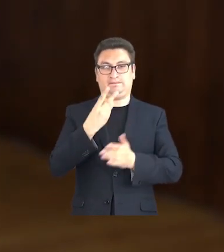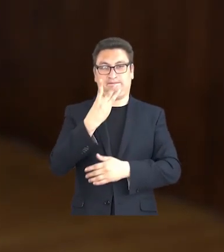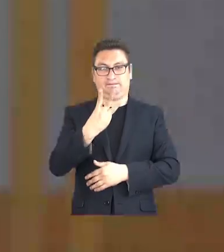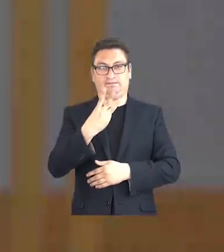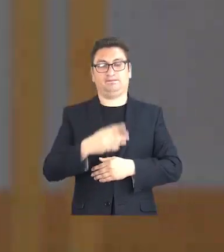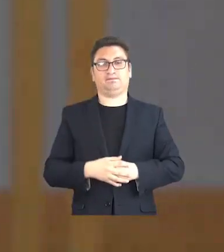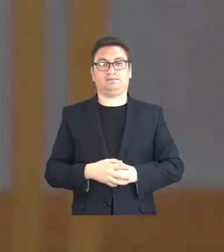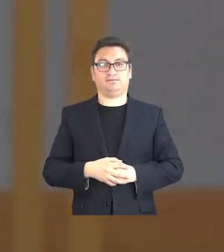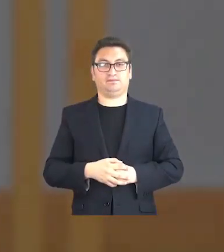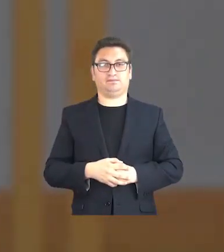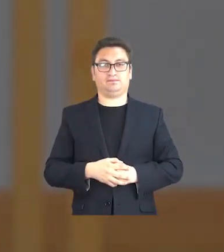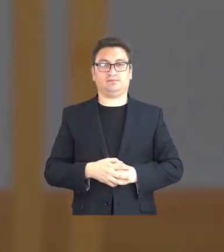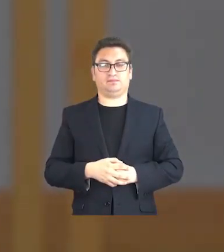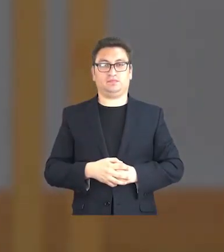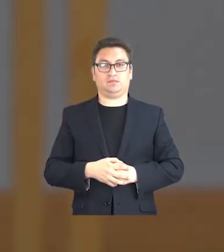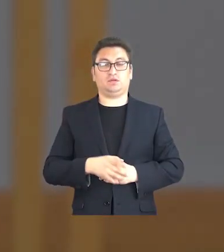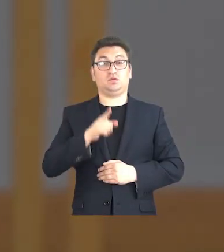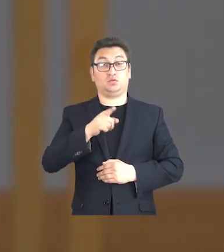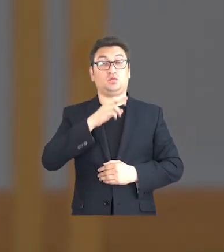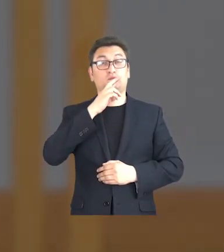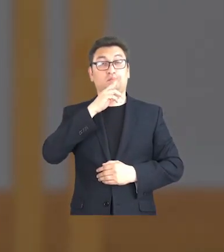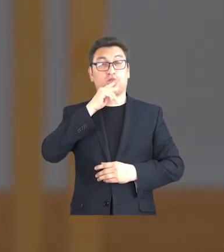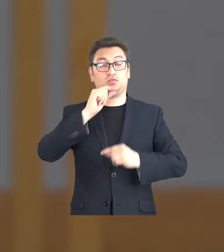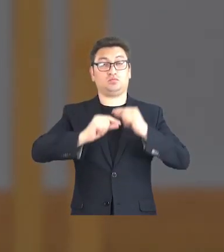descanso. Repite 3 veces.